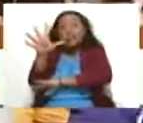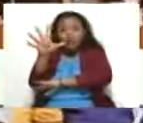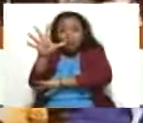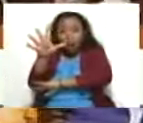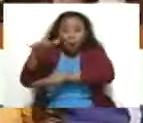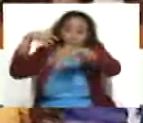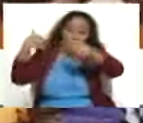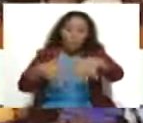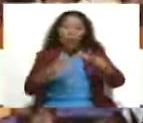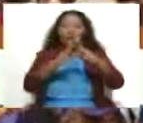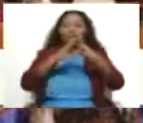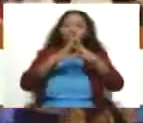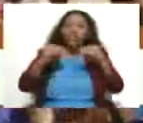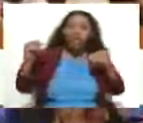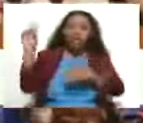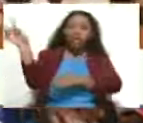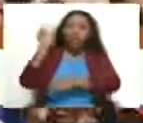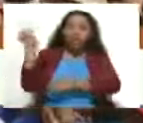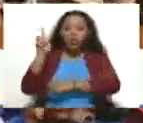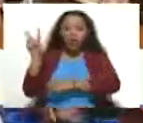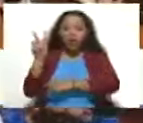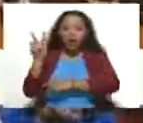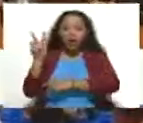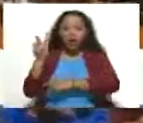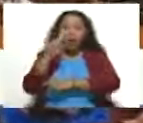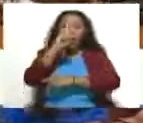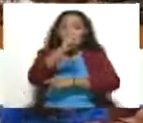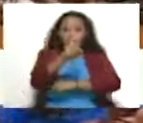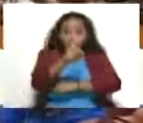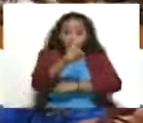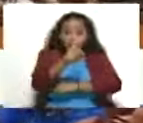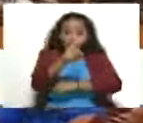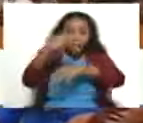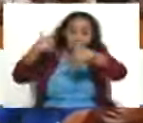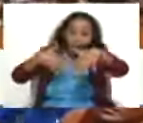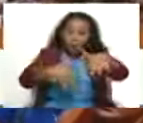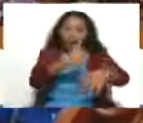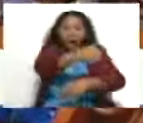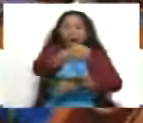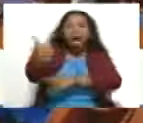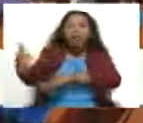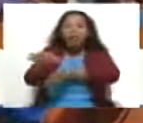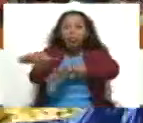en todo el territorio nacional, una por cada municipio.